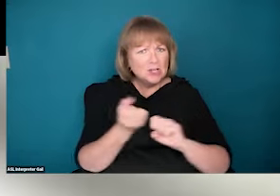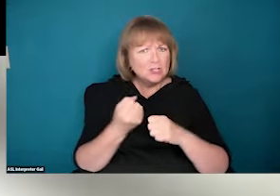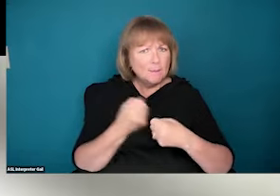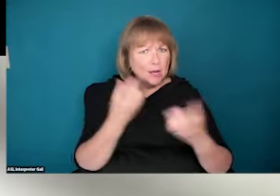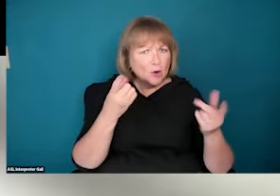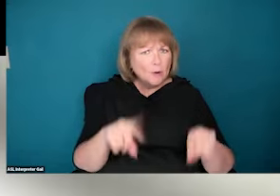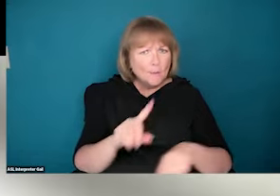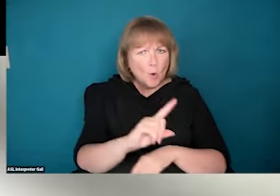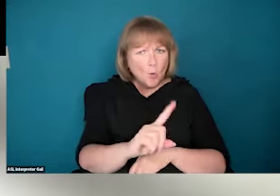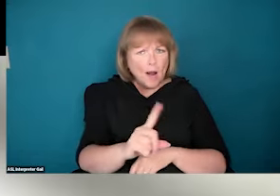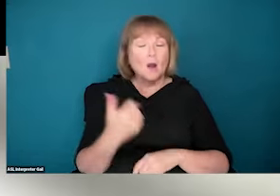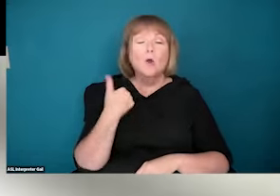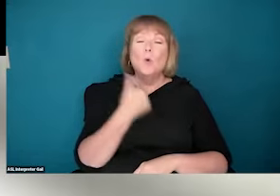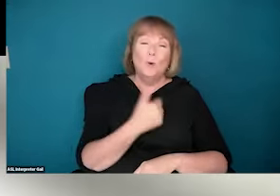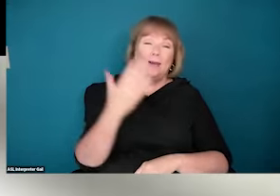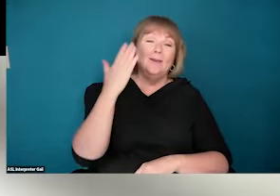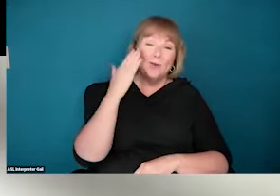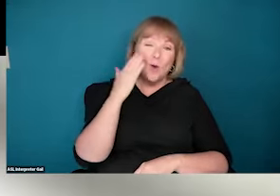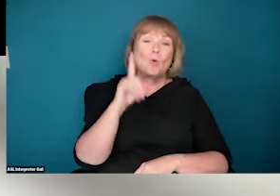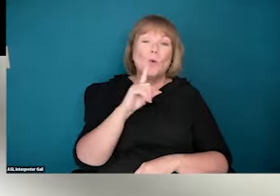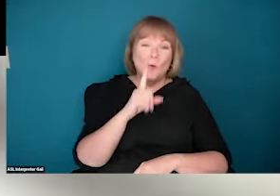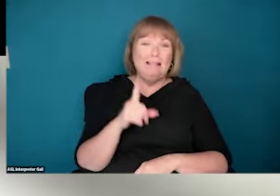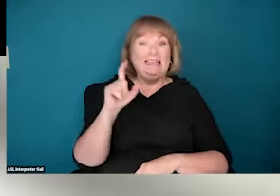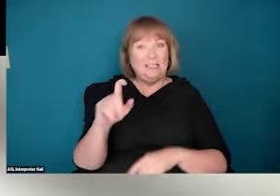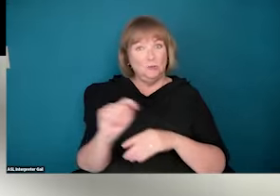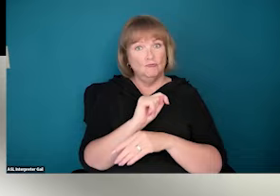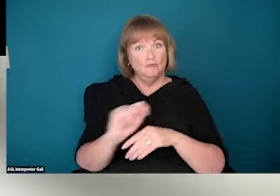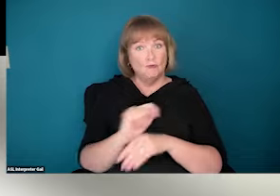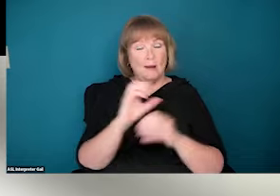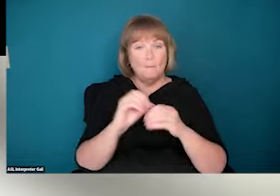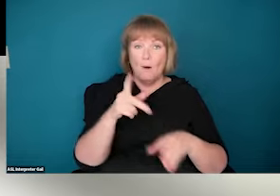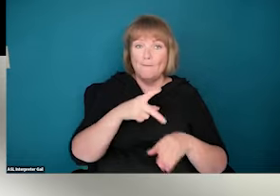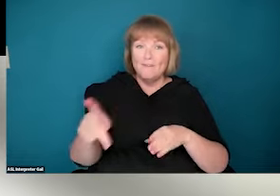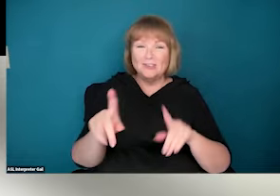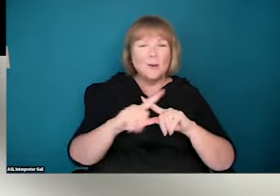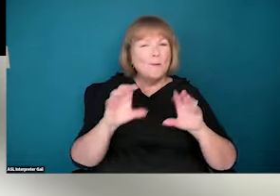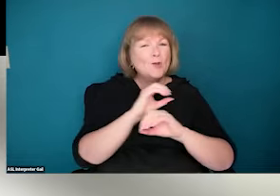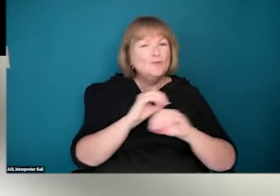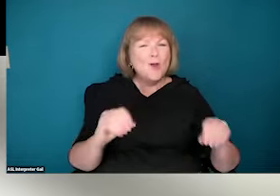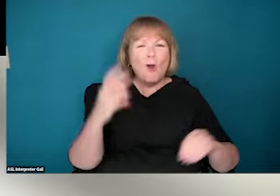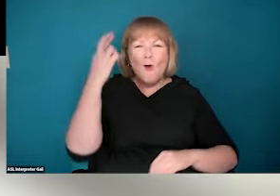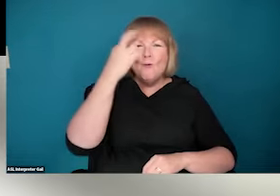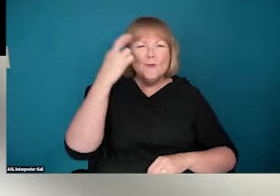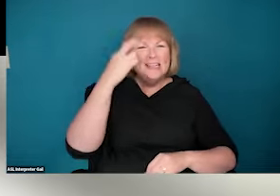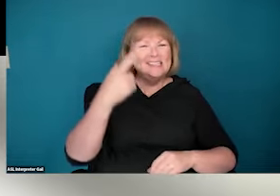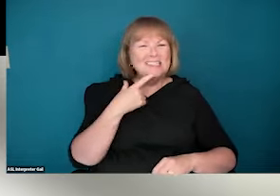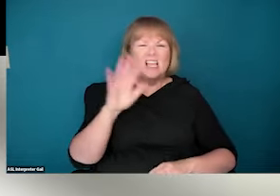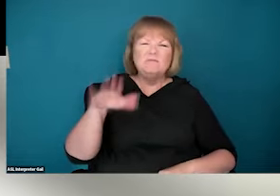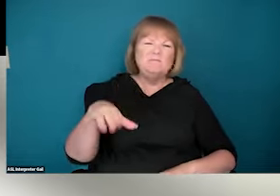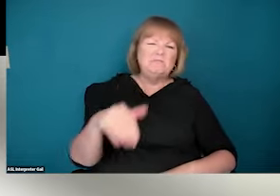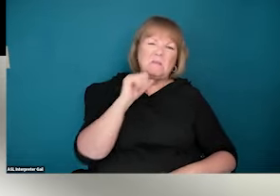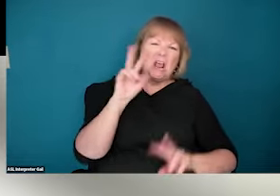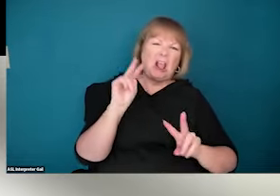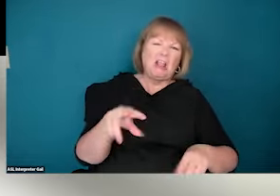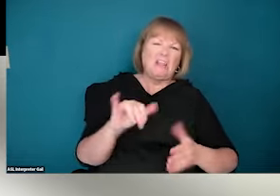dejaran saber cuáles son estos sitios, porque usualmente hay culpables que reiteradamente violan esto.